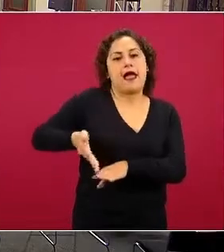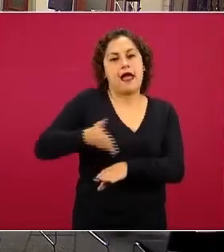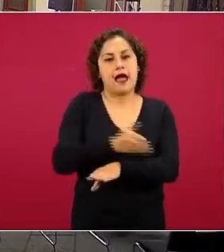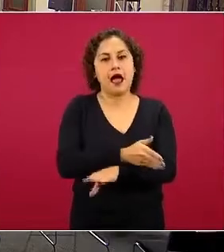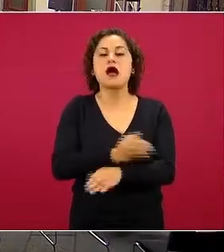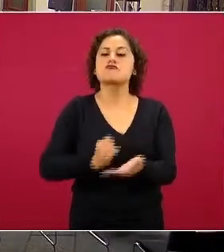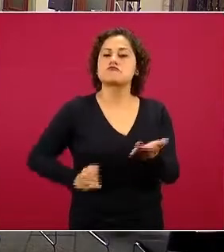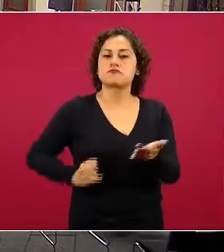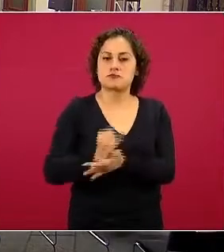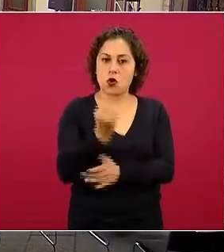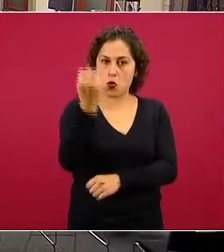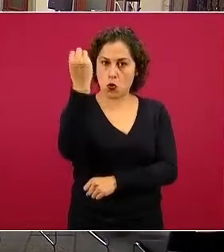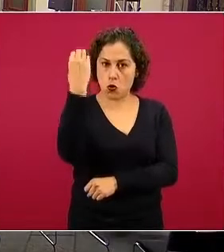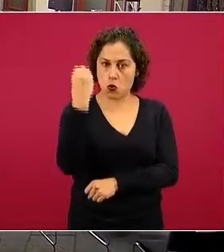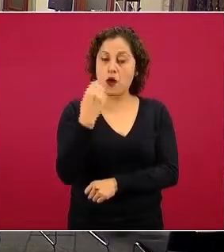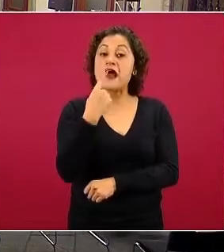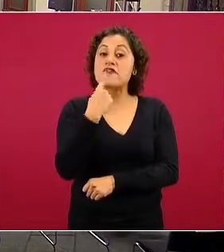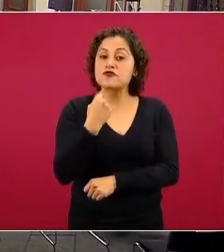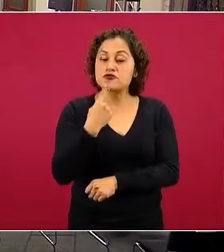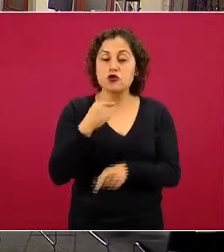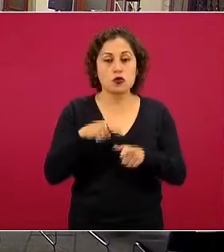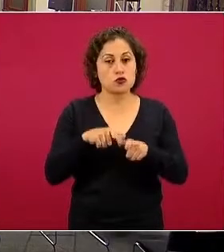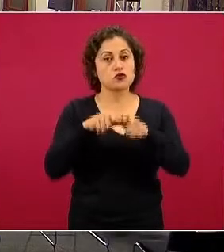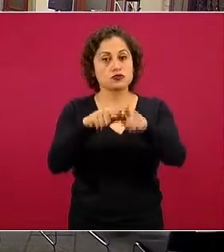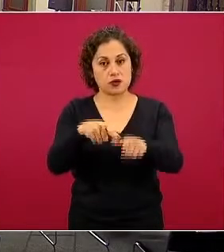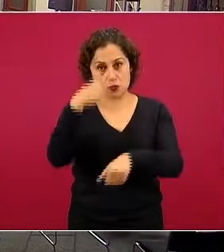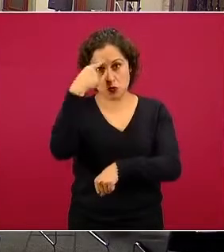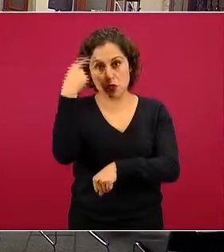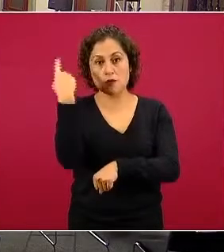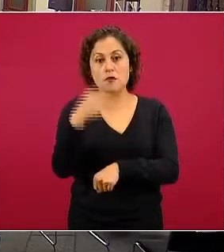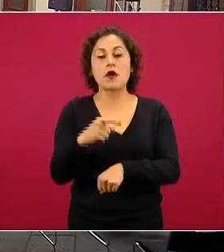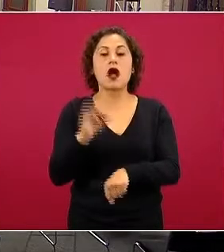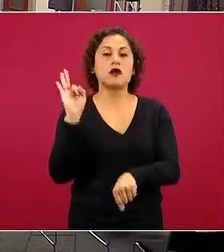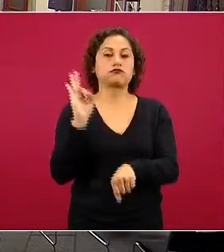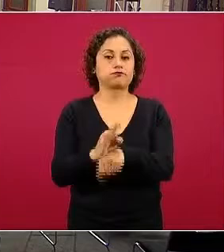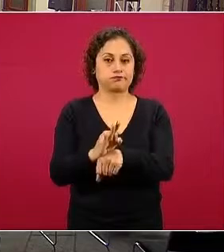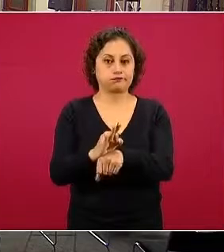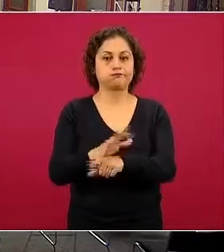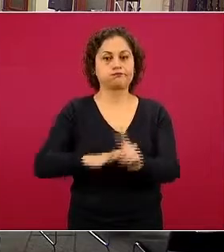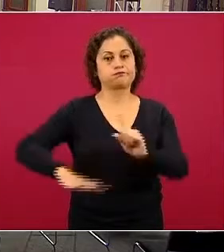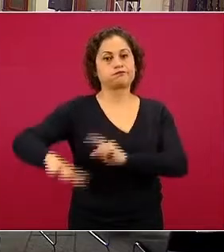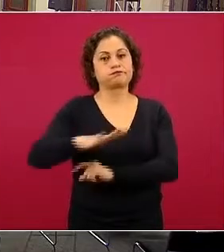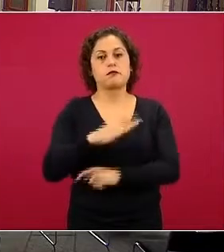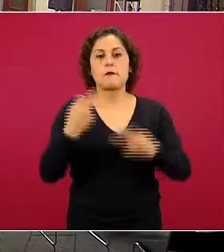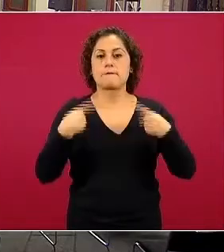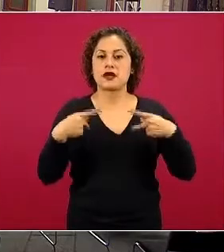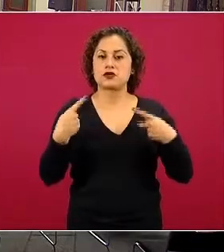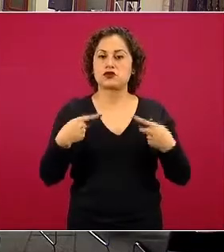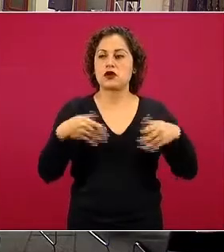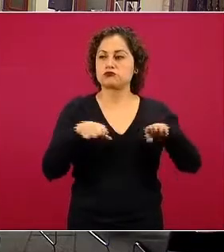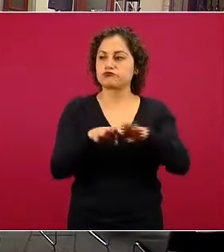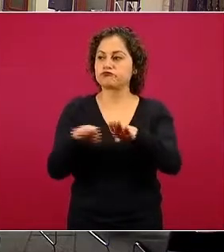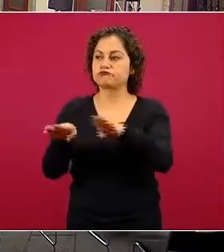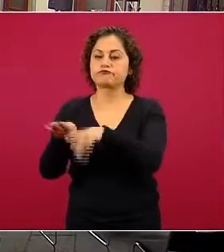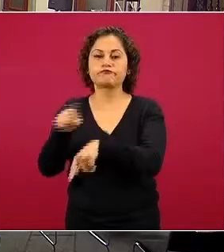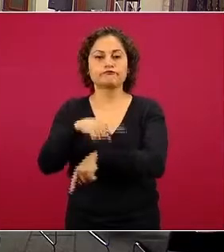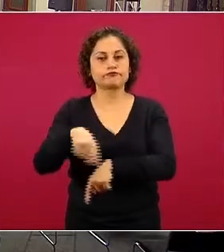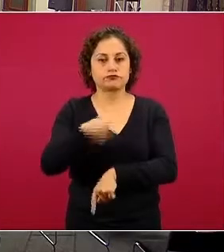la epidemia, la curva epidémica, reducirla de nuevo. Y esperemos que